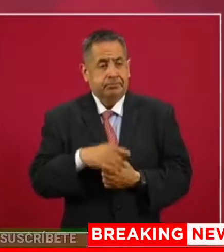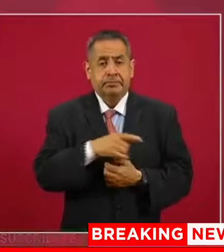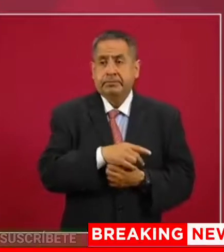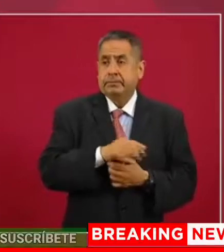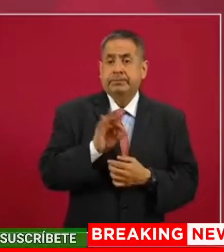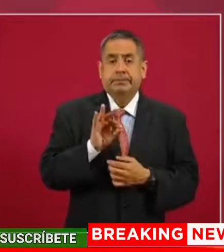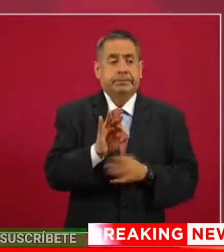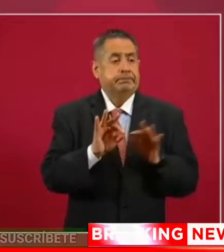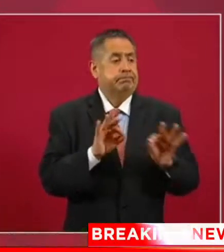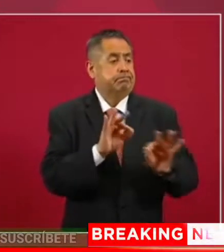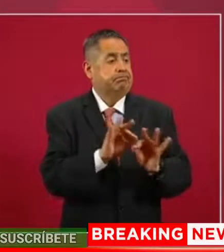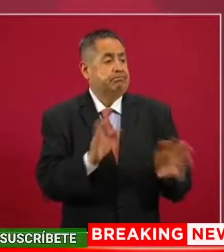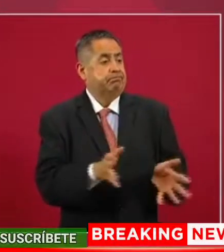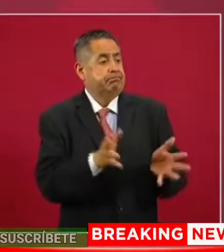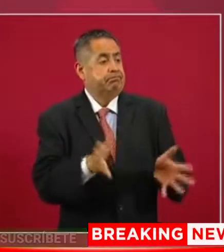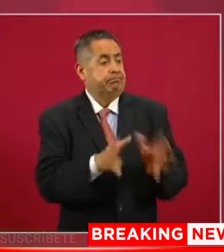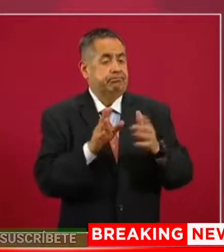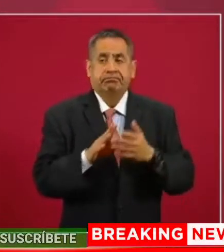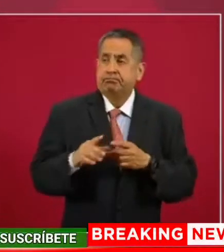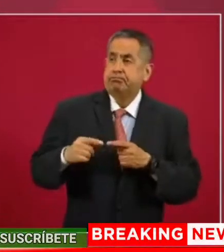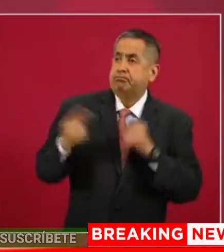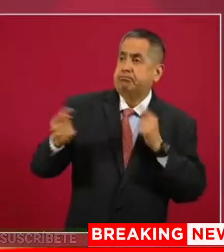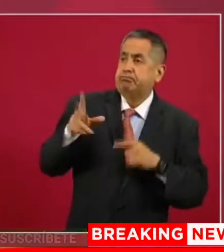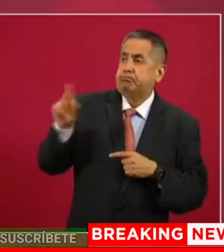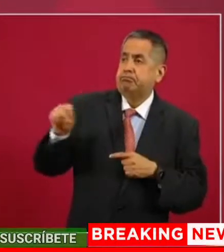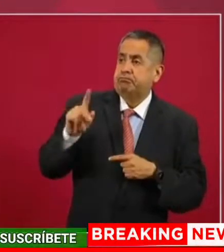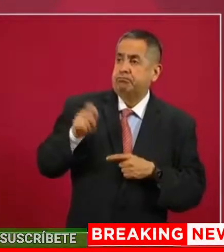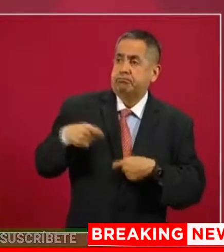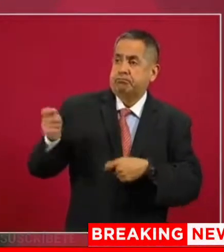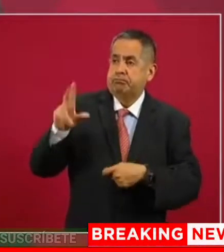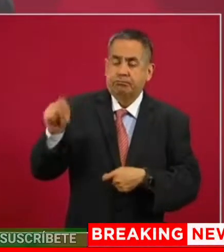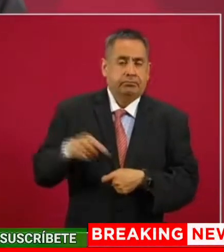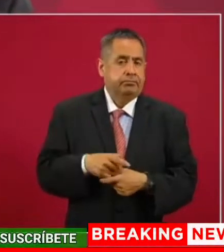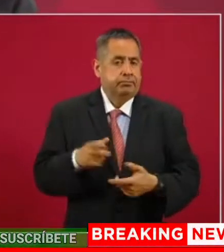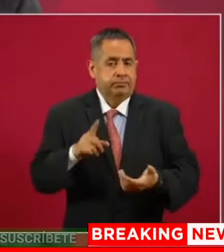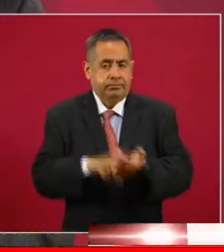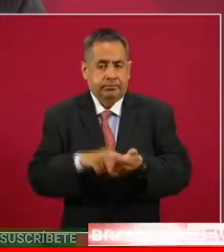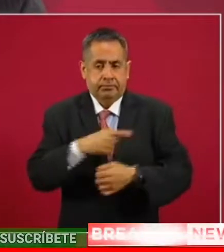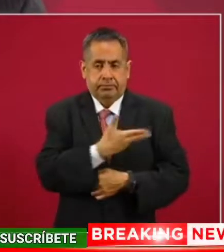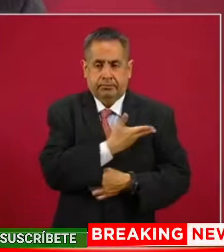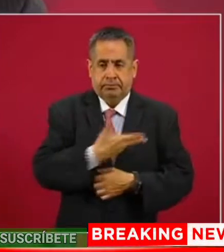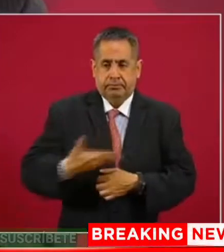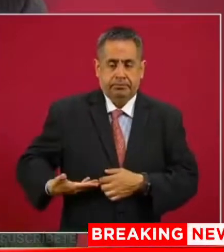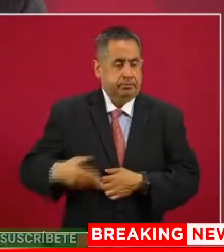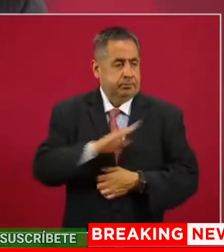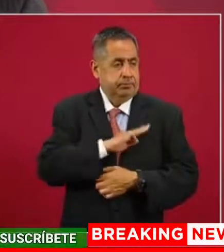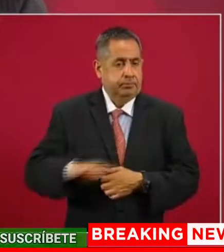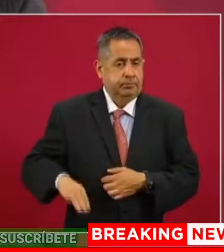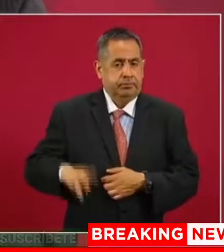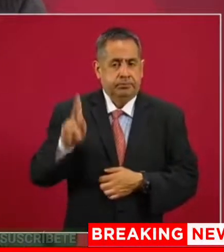promoviendo este movimiento, presidentes municipales del PAN,